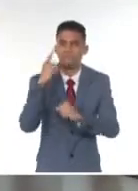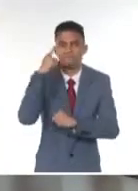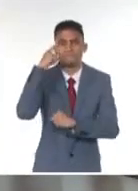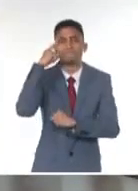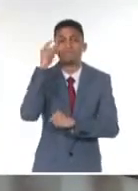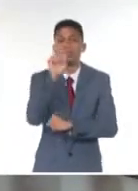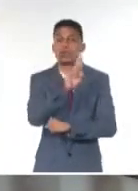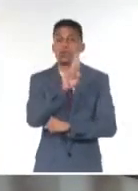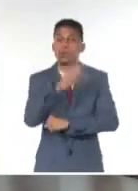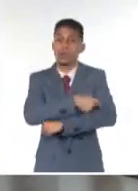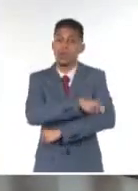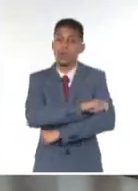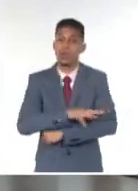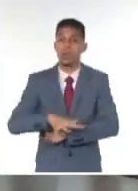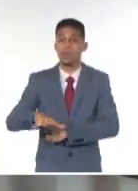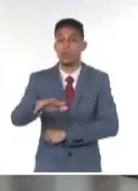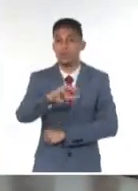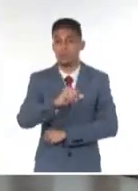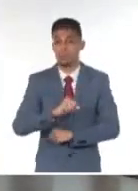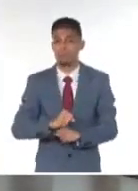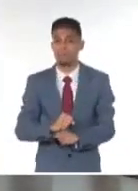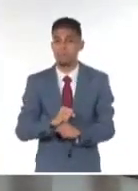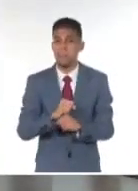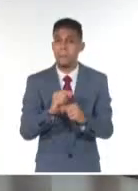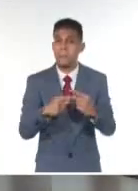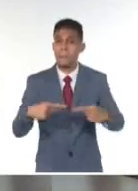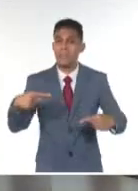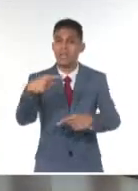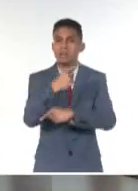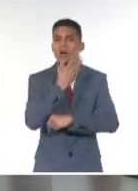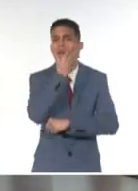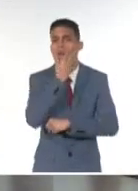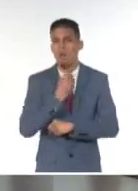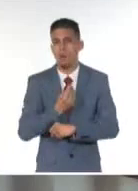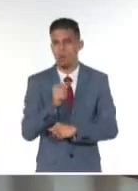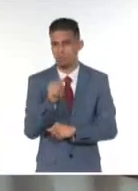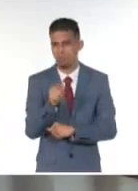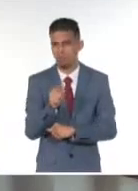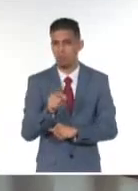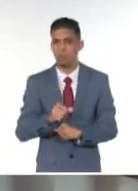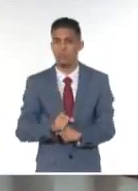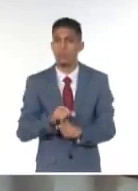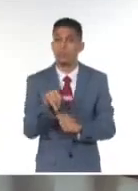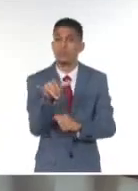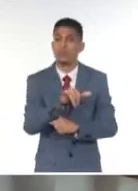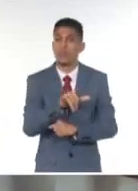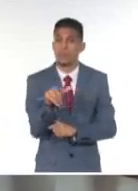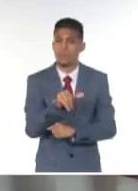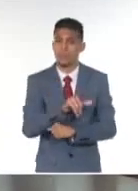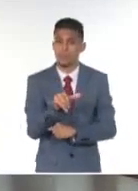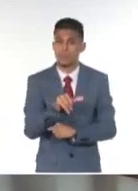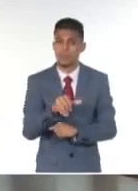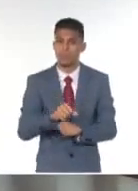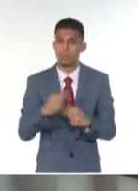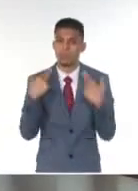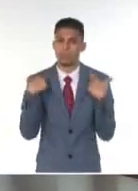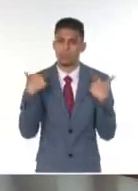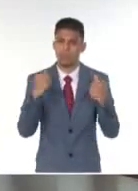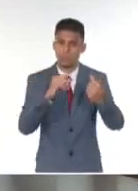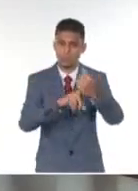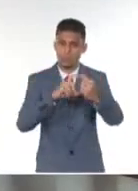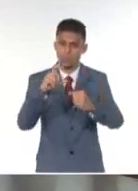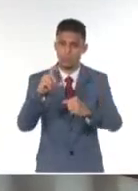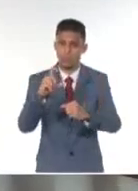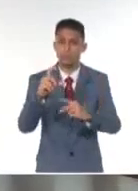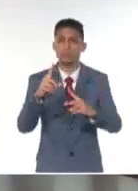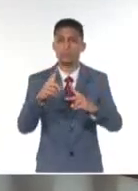revolucionaria de nuestro pueblo, en particular en los jóvenes, y también desde la dirección y la